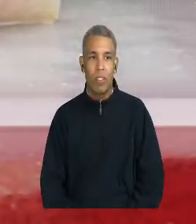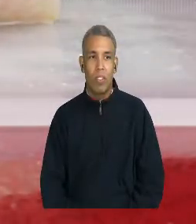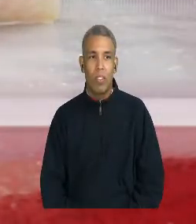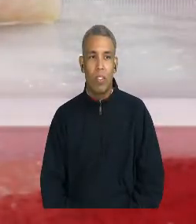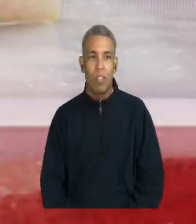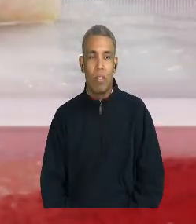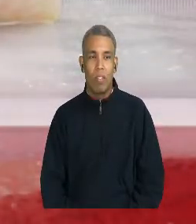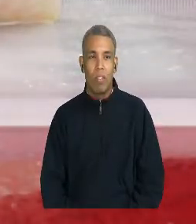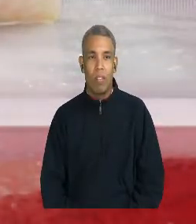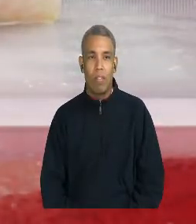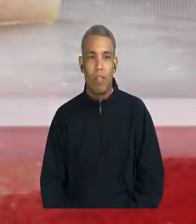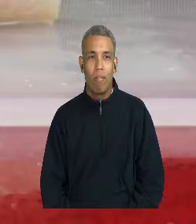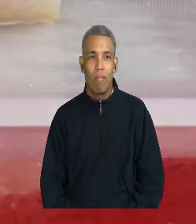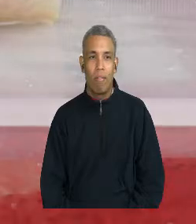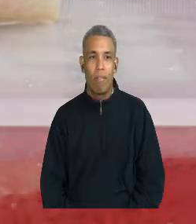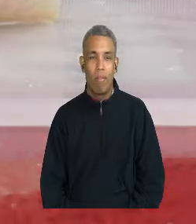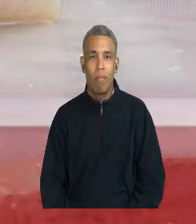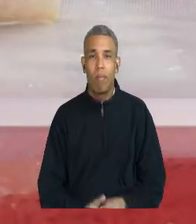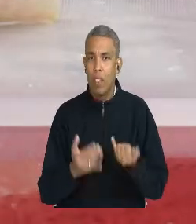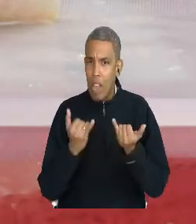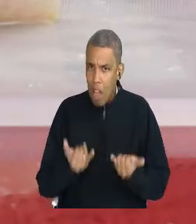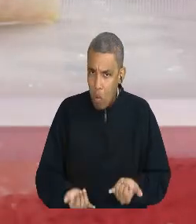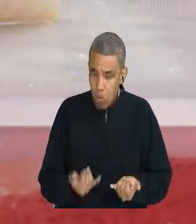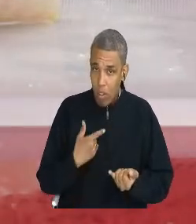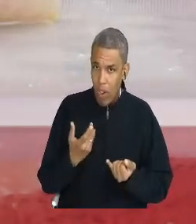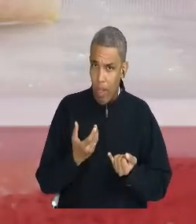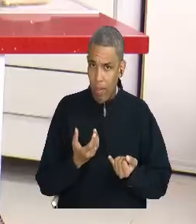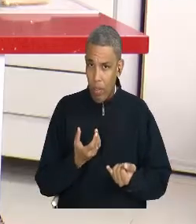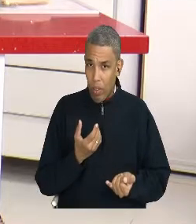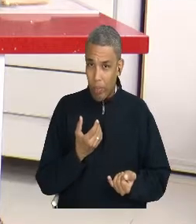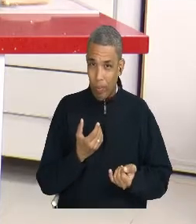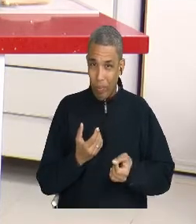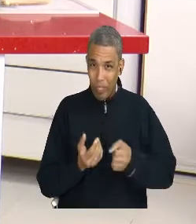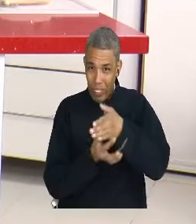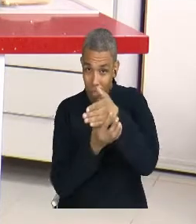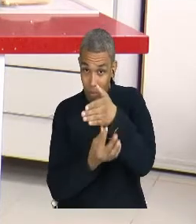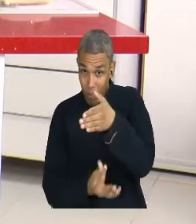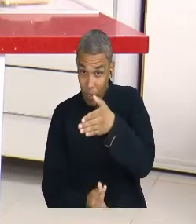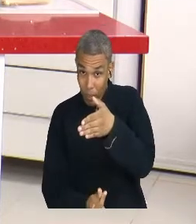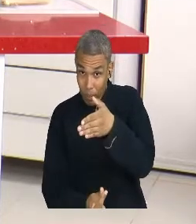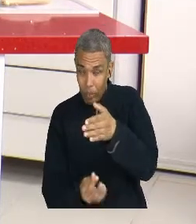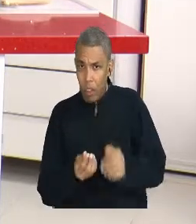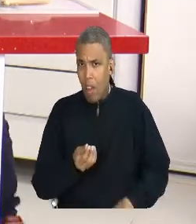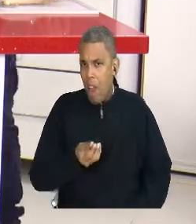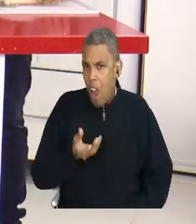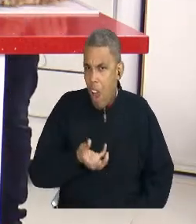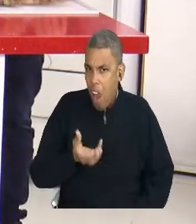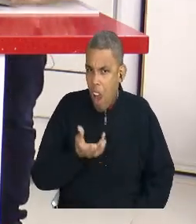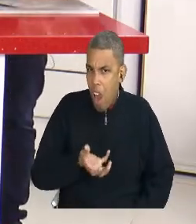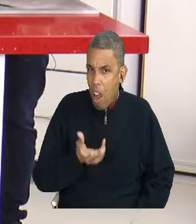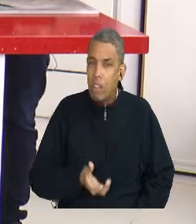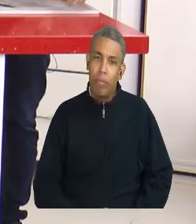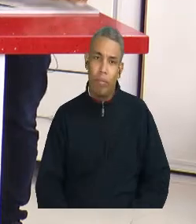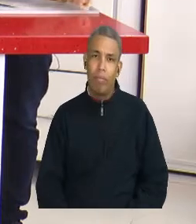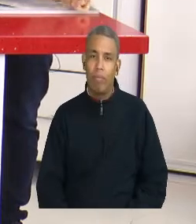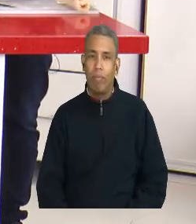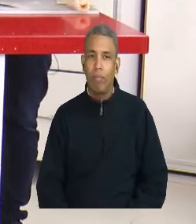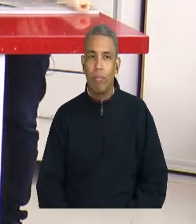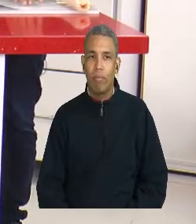Sí, entonces voy a poner a precalentar nuestro sartén. Ya lo tengo aquí encendido, ajá. ¿Sí? Y voy a